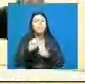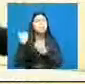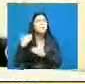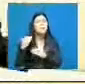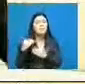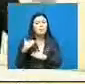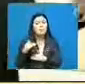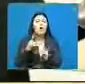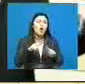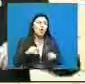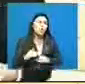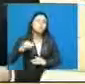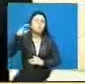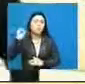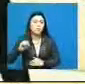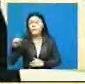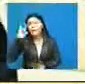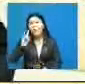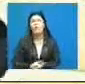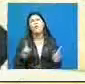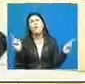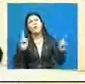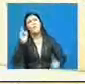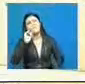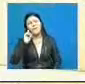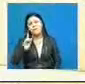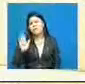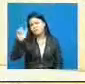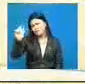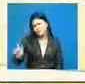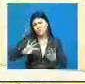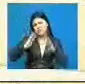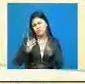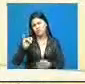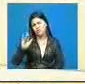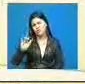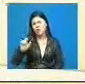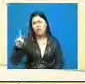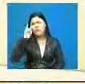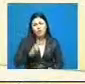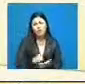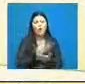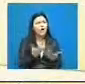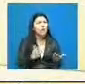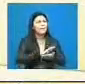dicen que puede ser mucho más. Yo sé que ustedes no creen mucho, senador Duque, en la paz y en su dividendo